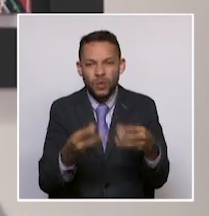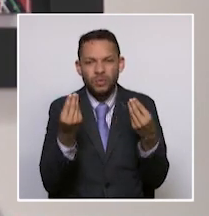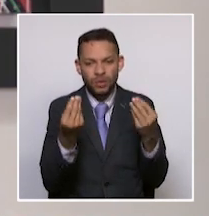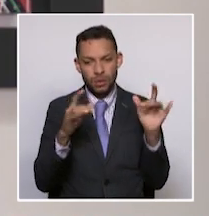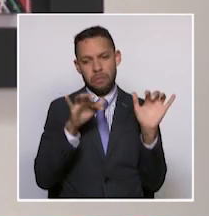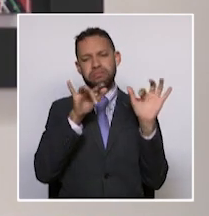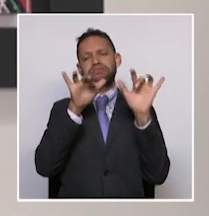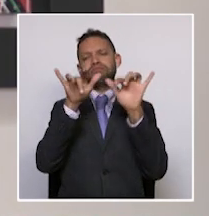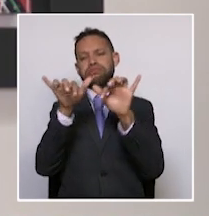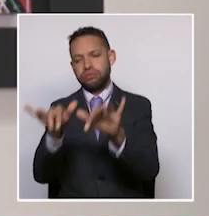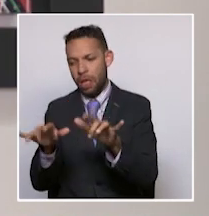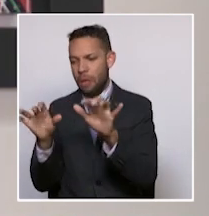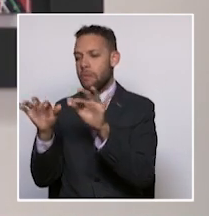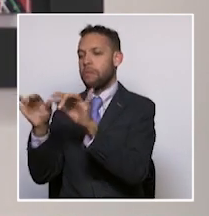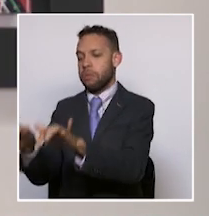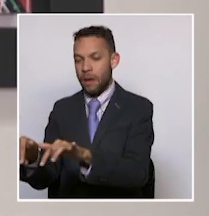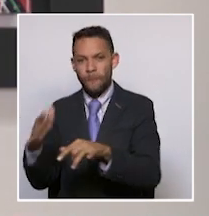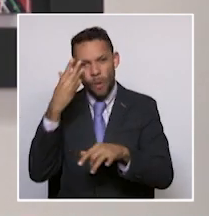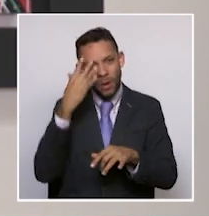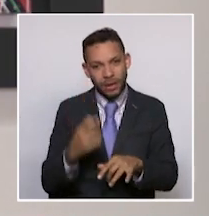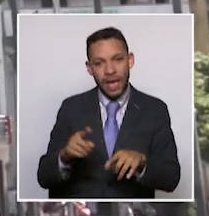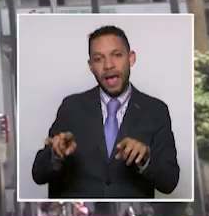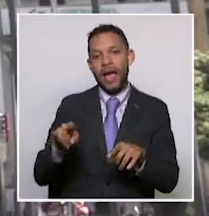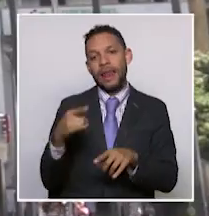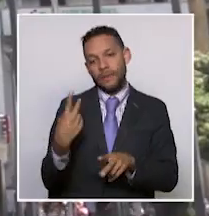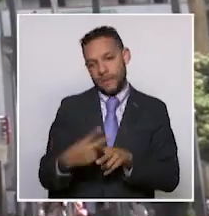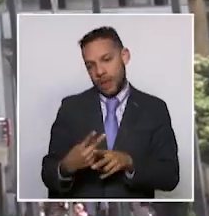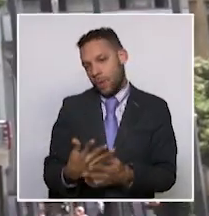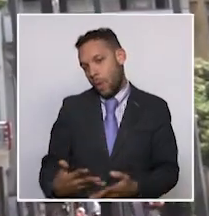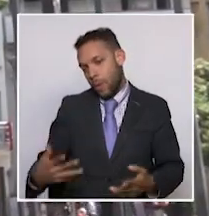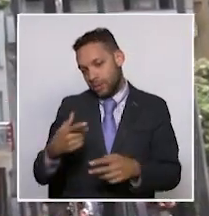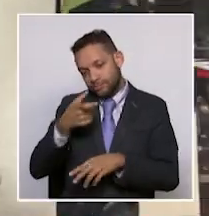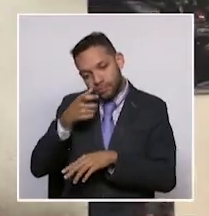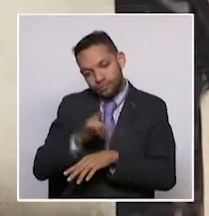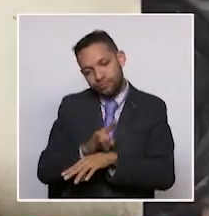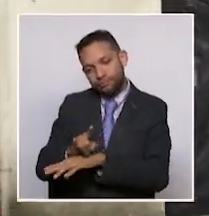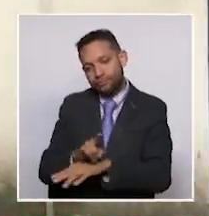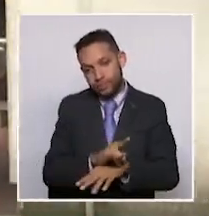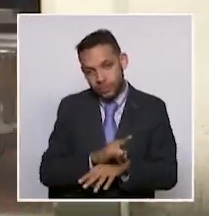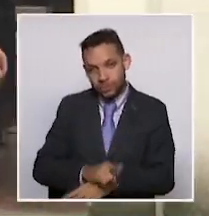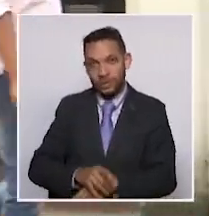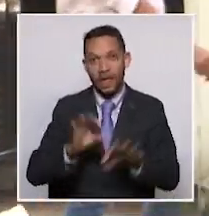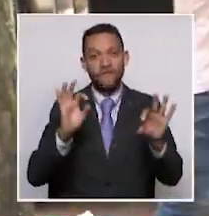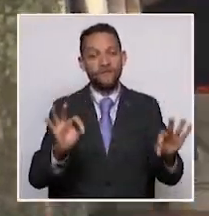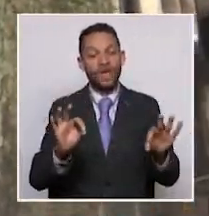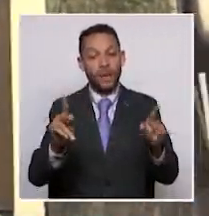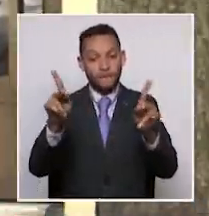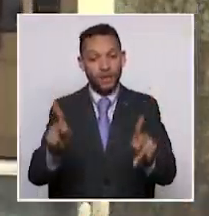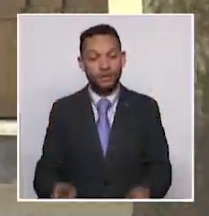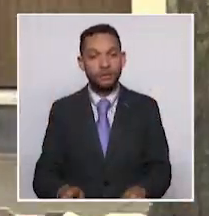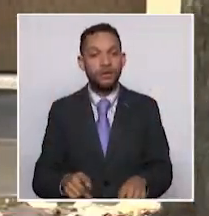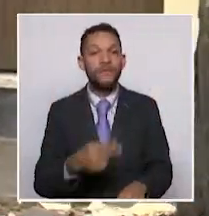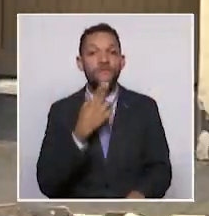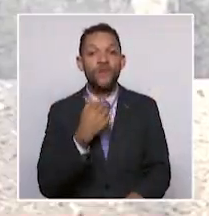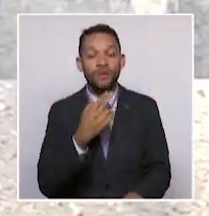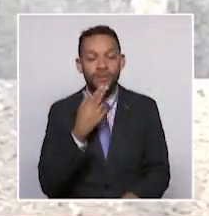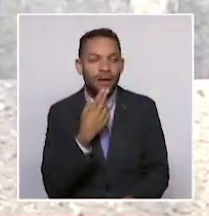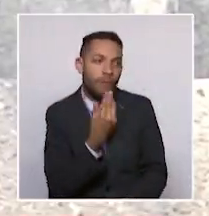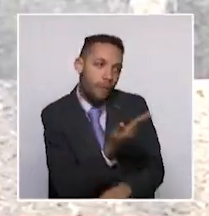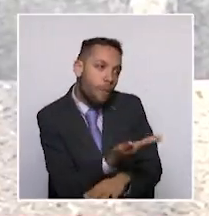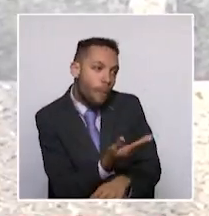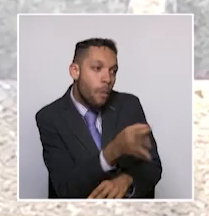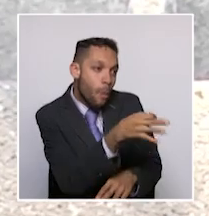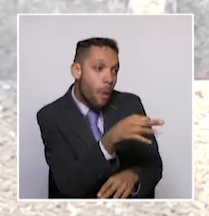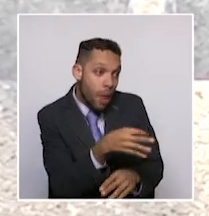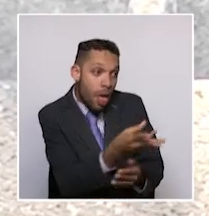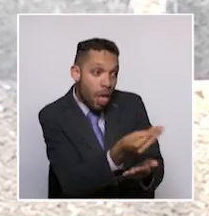específico, obviamente pensando por la seguridad de todos nuestros ciudadanos. La calidez de los pereiranos se ha convertido en uno de los principales factores para que los habitantes de calle prefieran